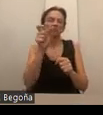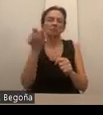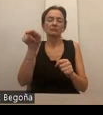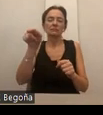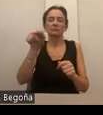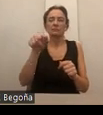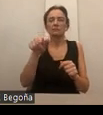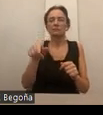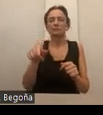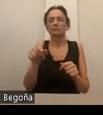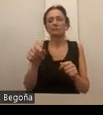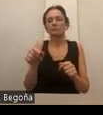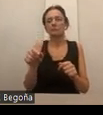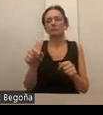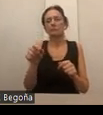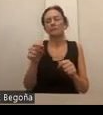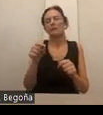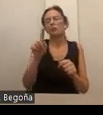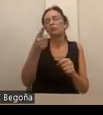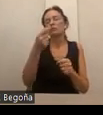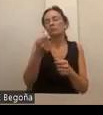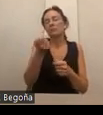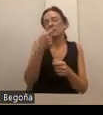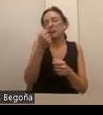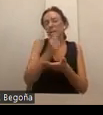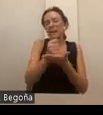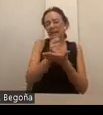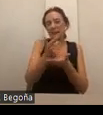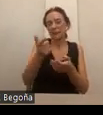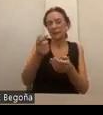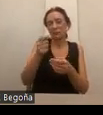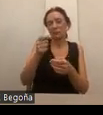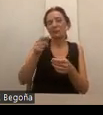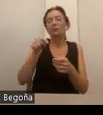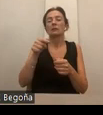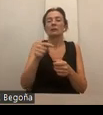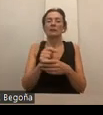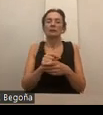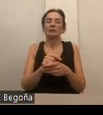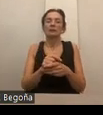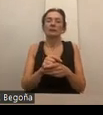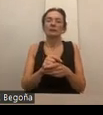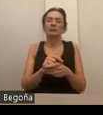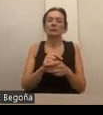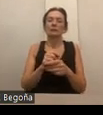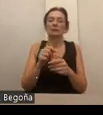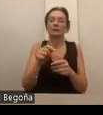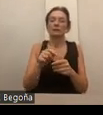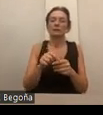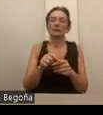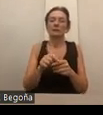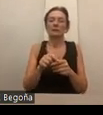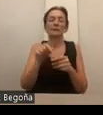no es un antidiabético oral en este momento de primera línea. En realidad lo